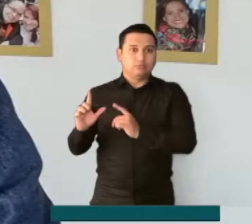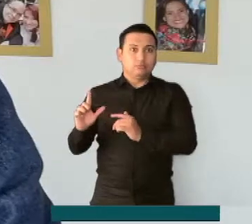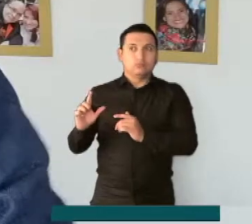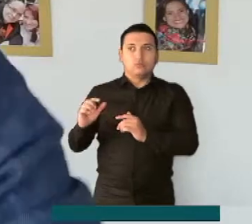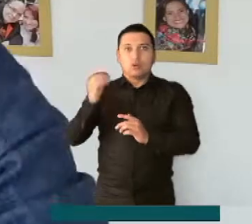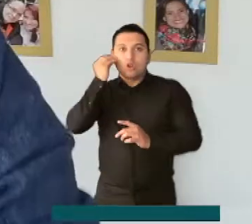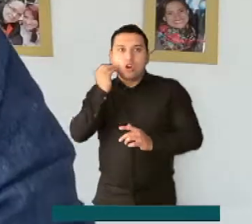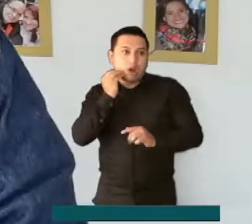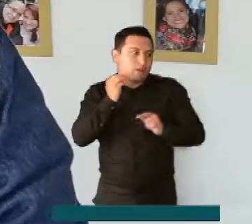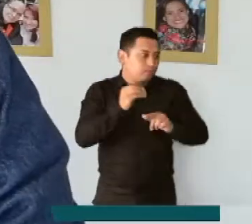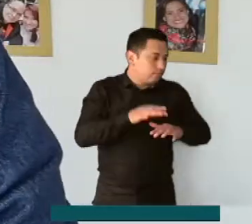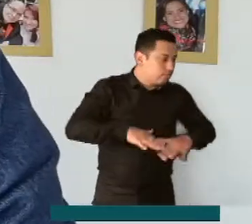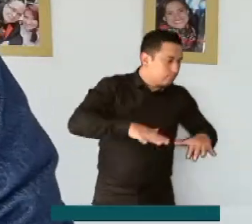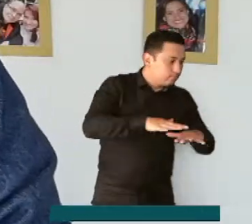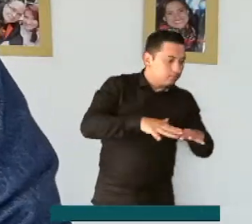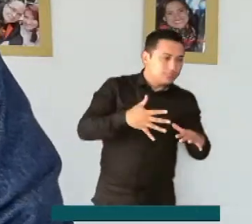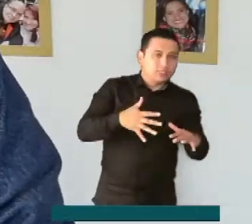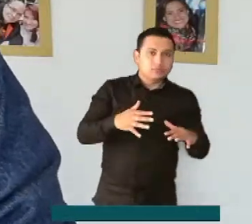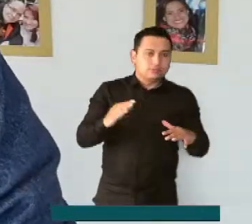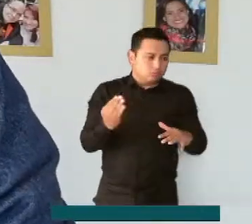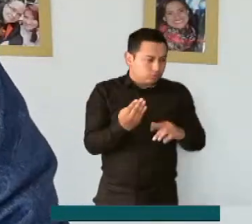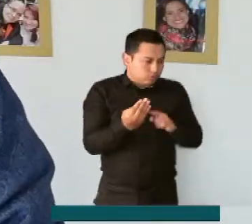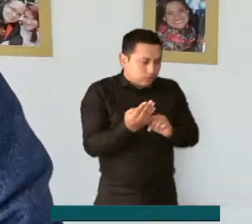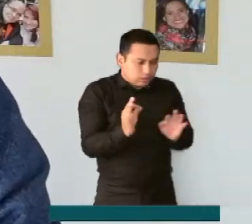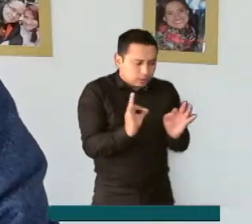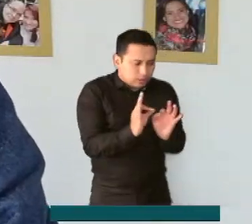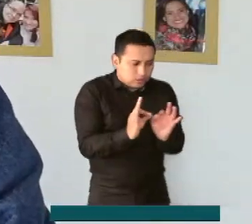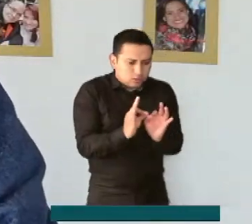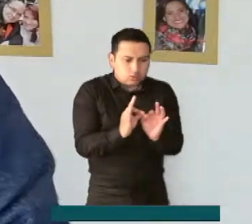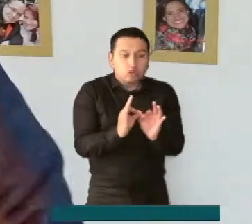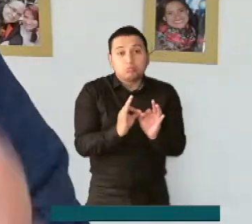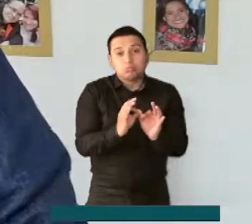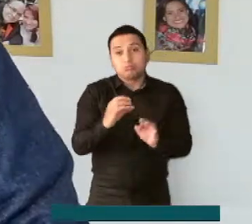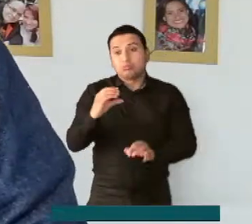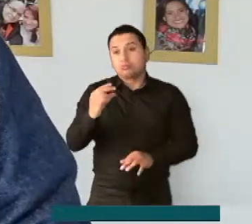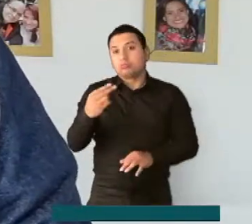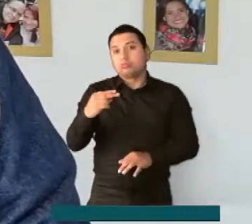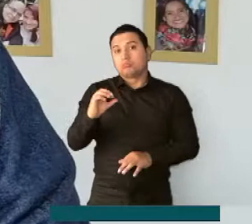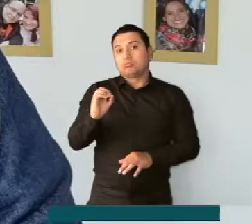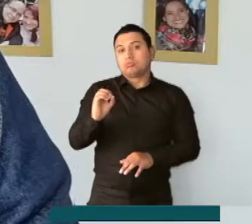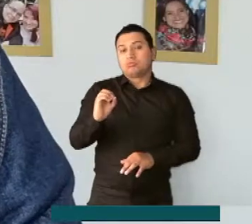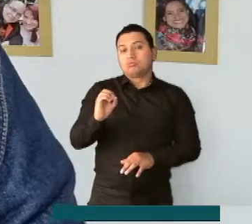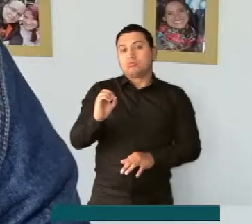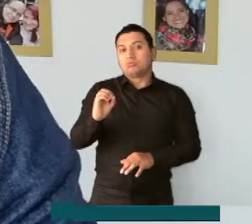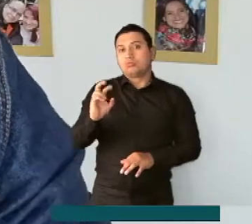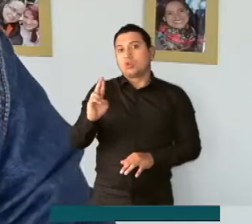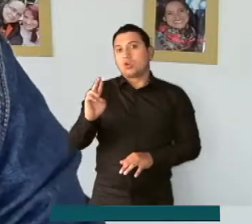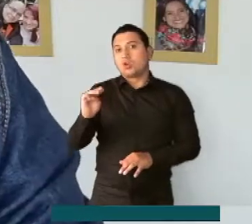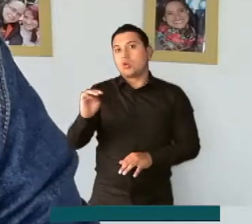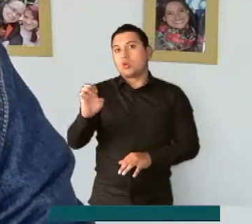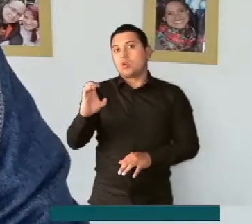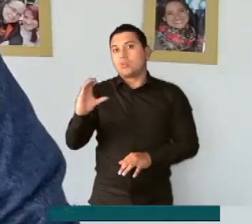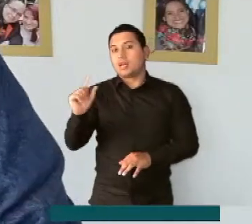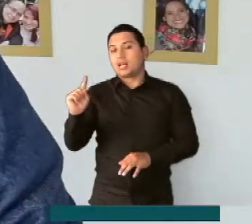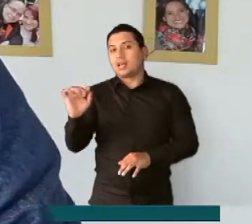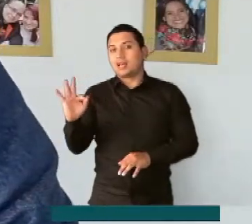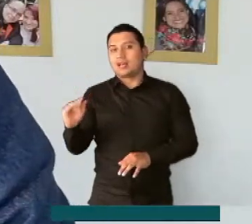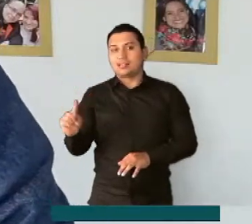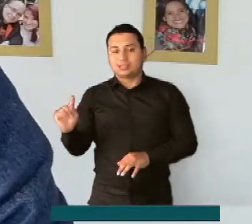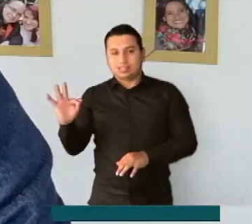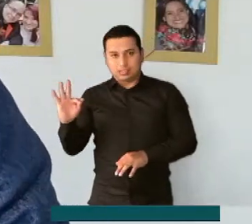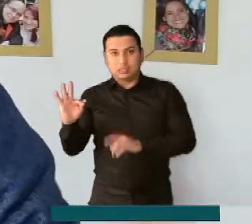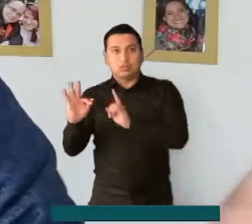a los hogares, algo que comenzó a hacer hace algunos años, con dispositivos sencillos y sumamente útiles como el Chromecast, para transmitir contenido al